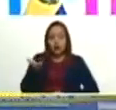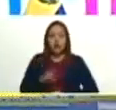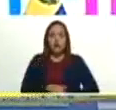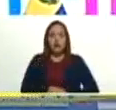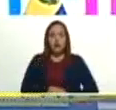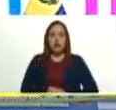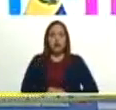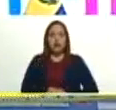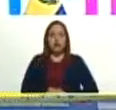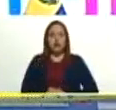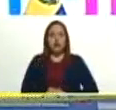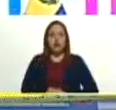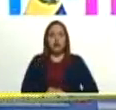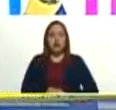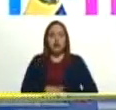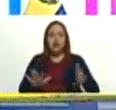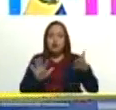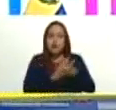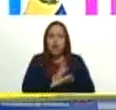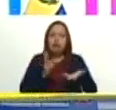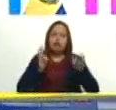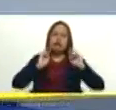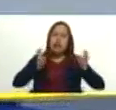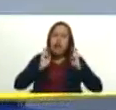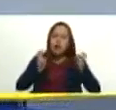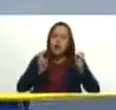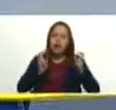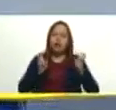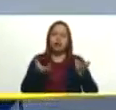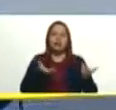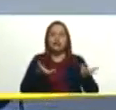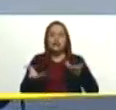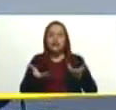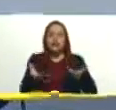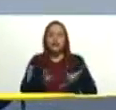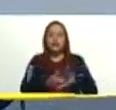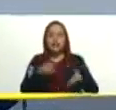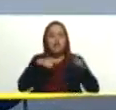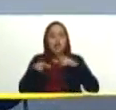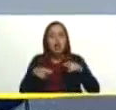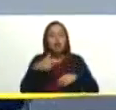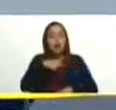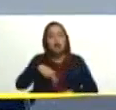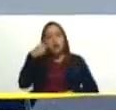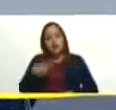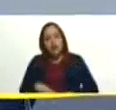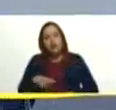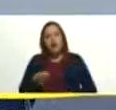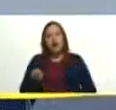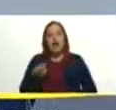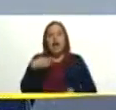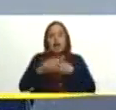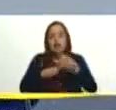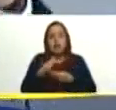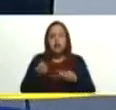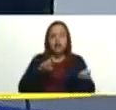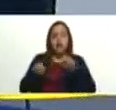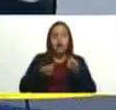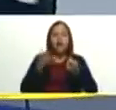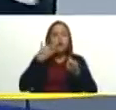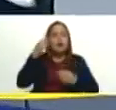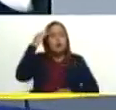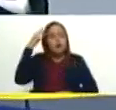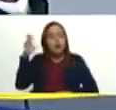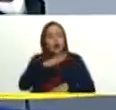about matters which we want to acerca take control of. De temas sobre los cuales queremos asumir el control. Por ejemplo, México quiere una